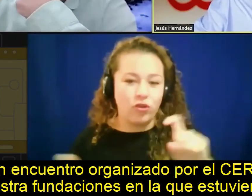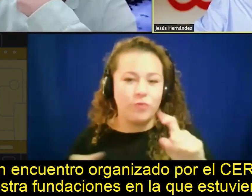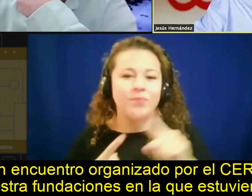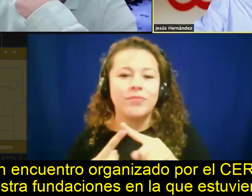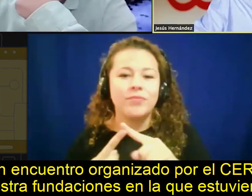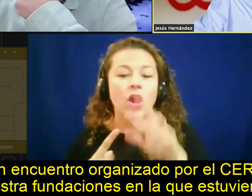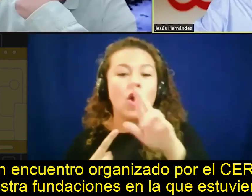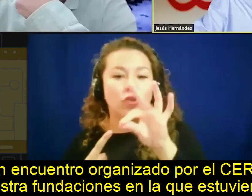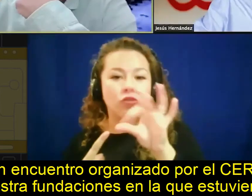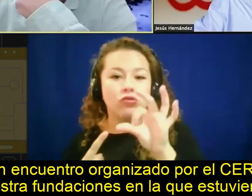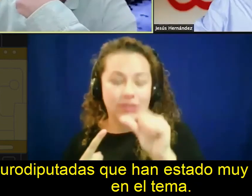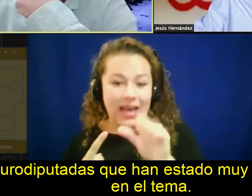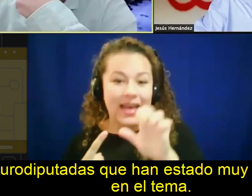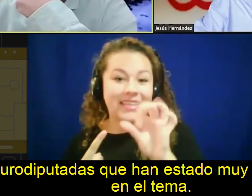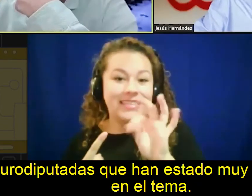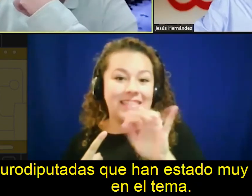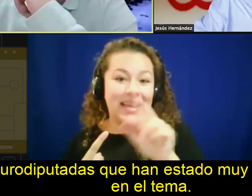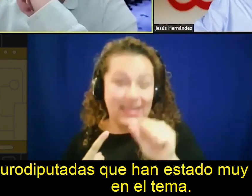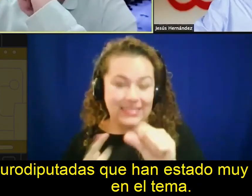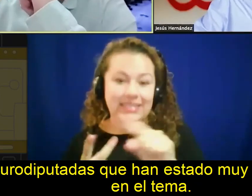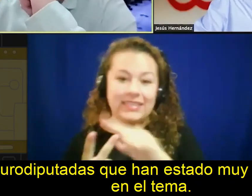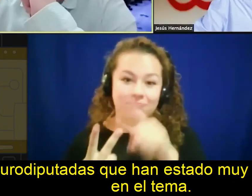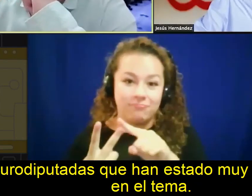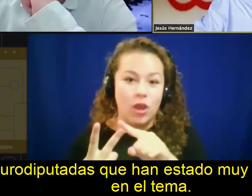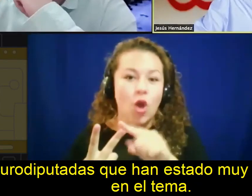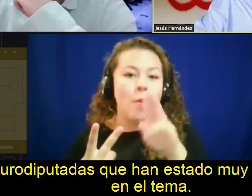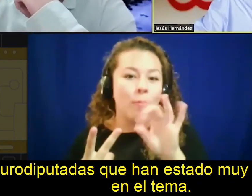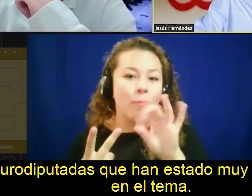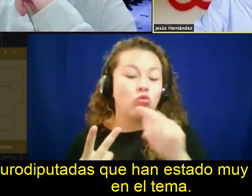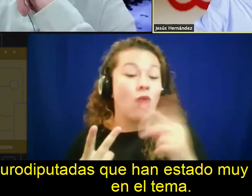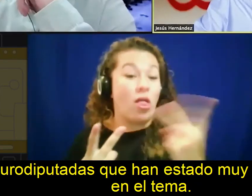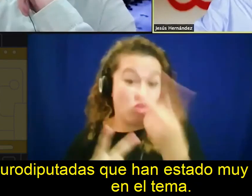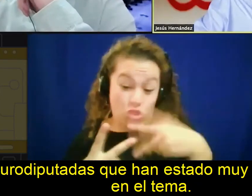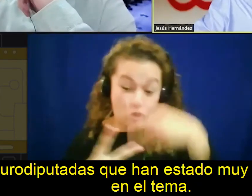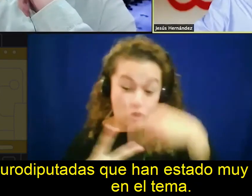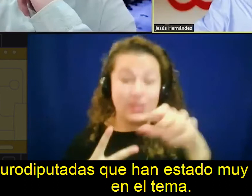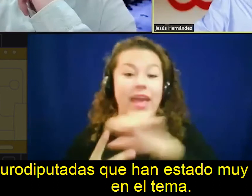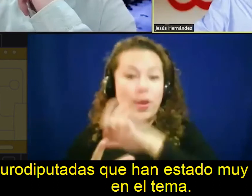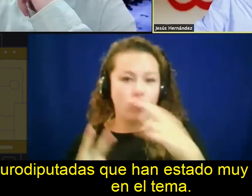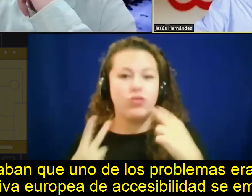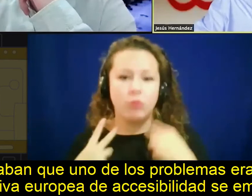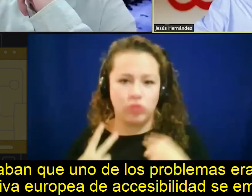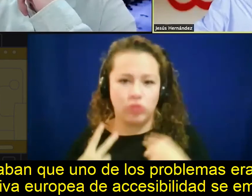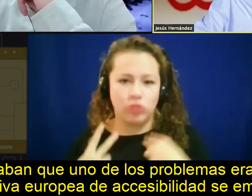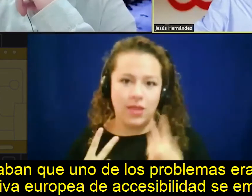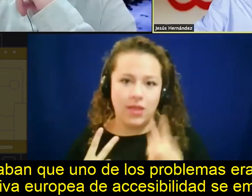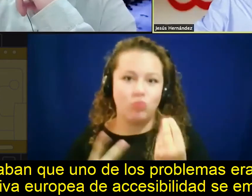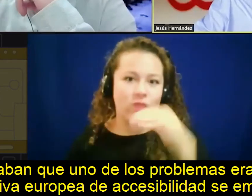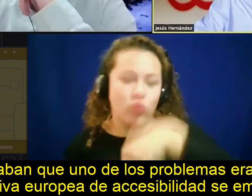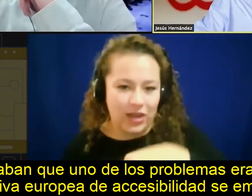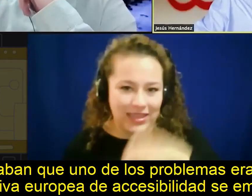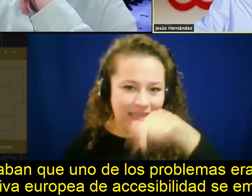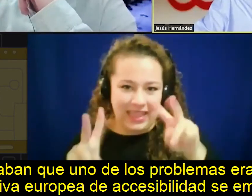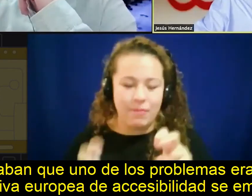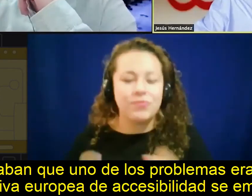Pagaza Urtundúa, dos eurodiputadas que han estado muy involucradas en el tema. Nos comentaban que uno